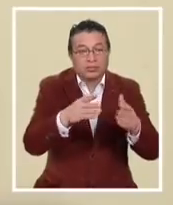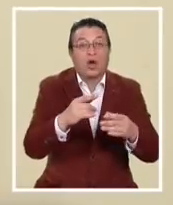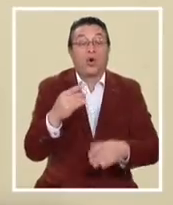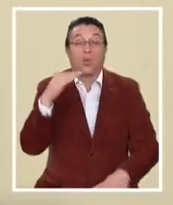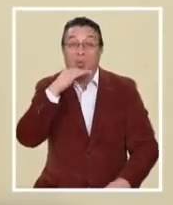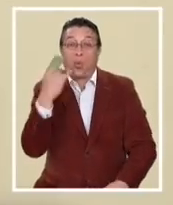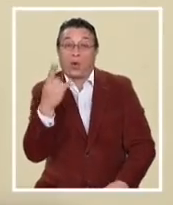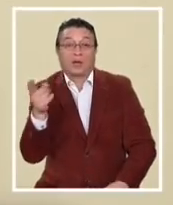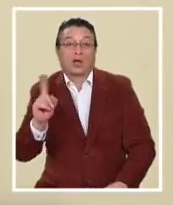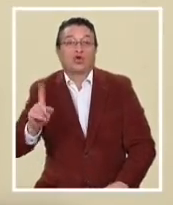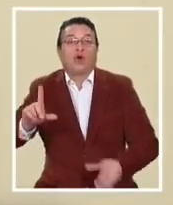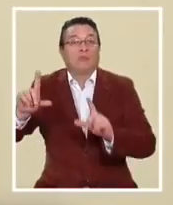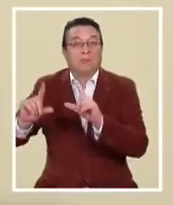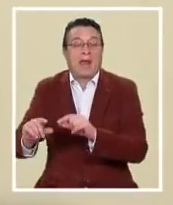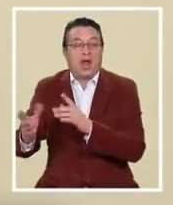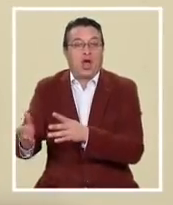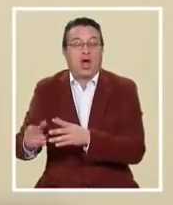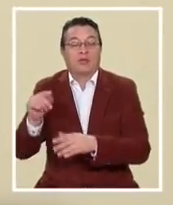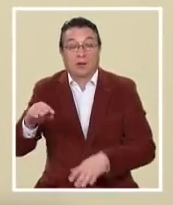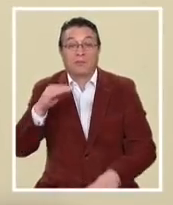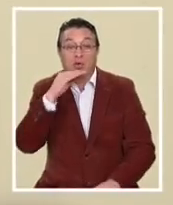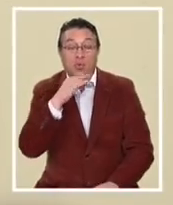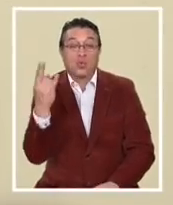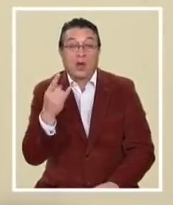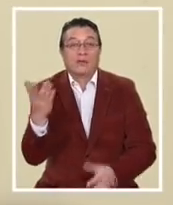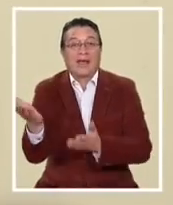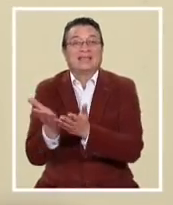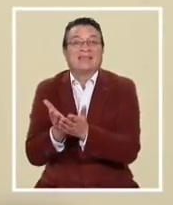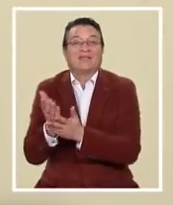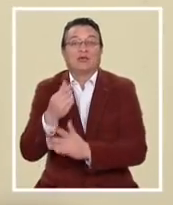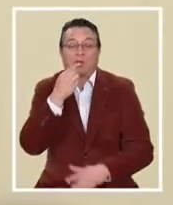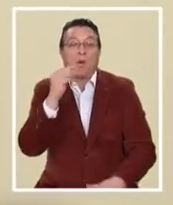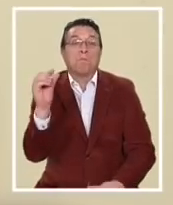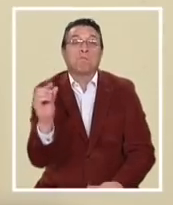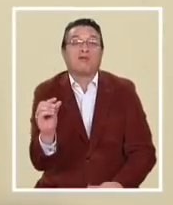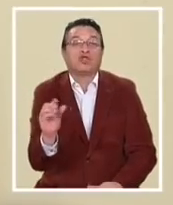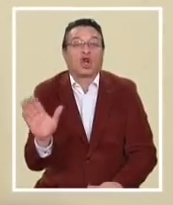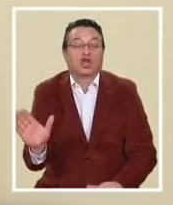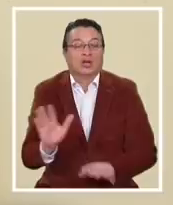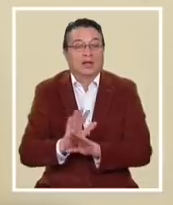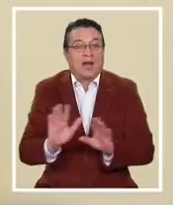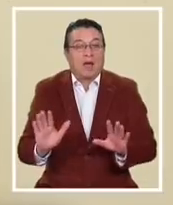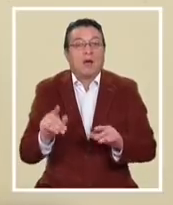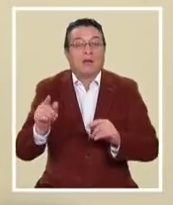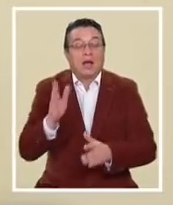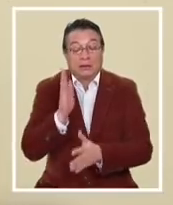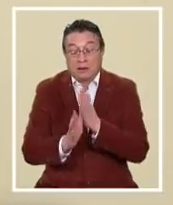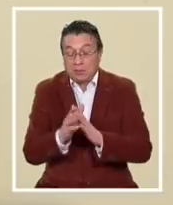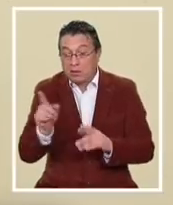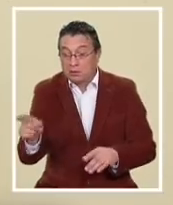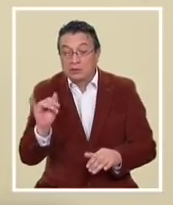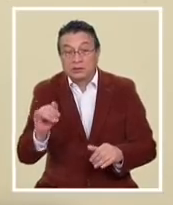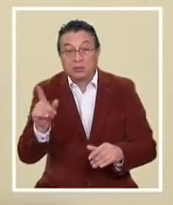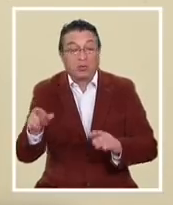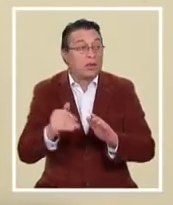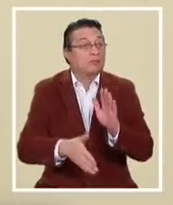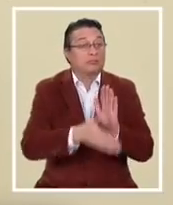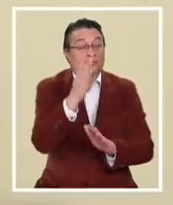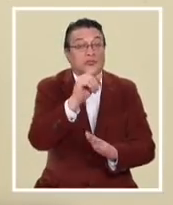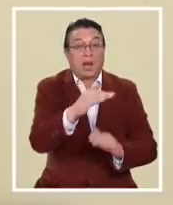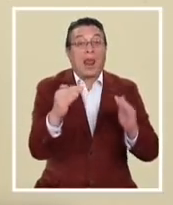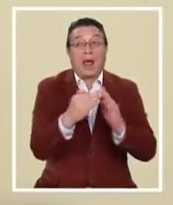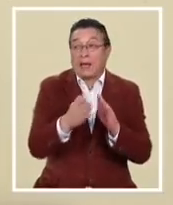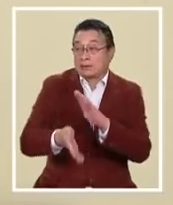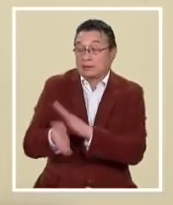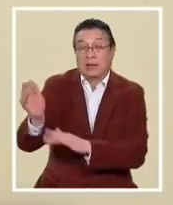se usan. Nosotros consideramos la urgencia como un servicio de paso, en el cual rápidamente definimos el paciente que puede irse con un tratamiento a